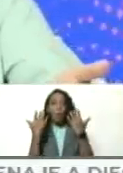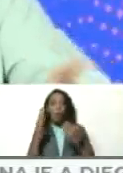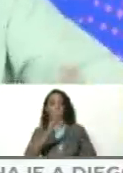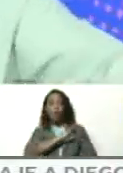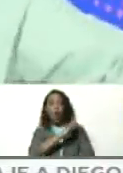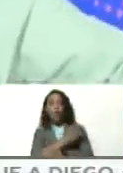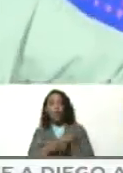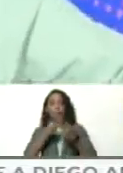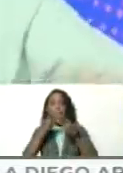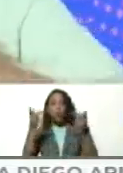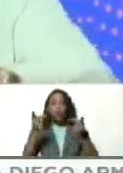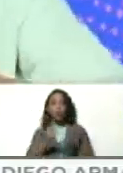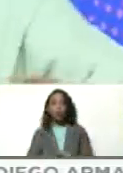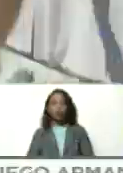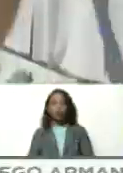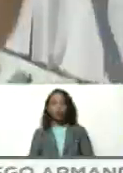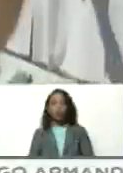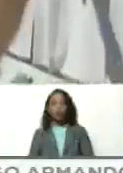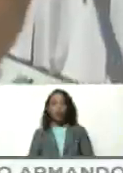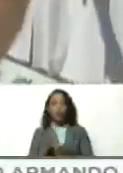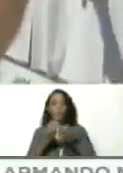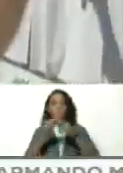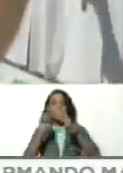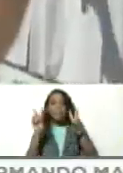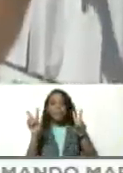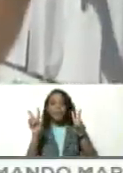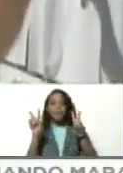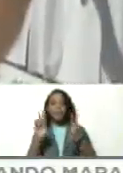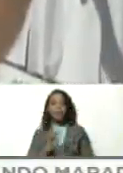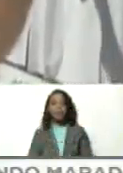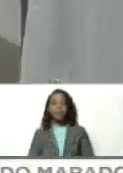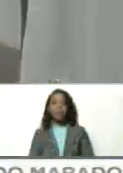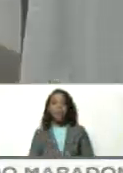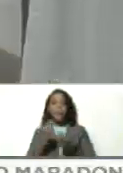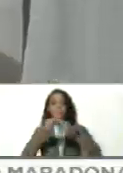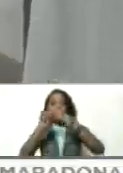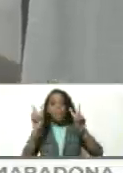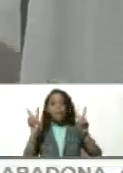poderes públicos, en paz, paz,